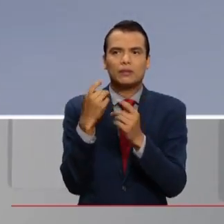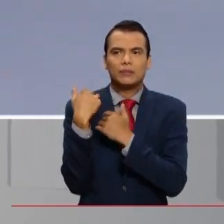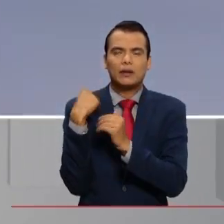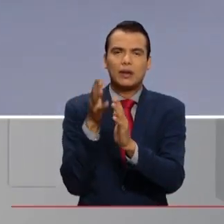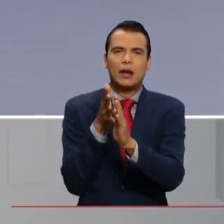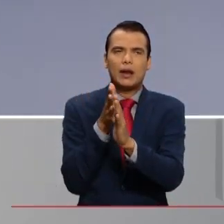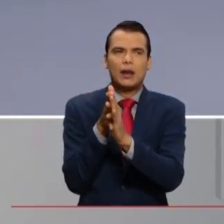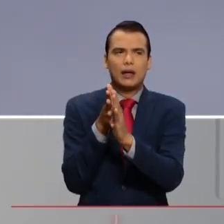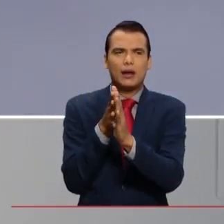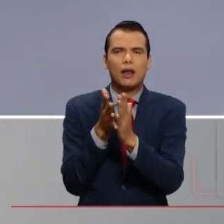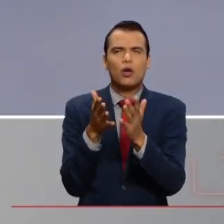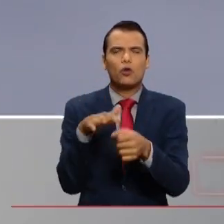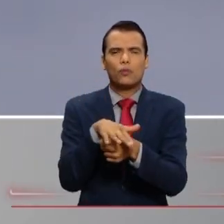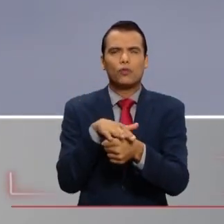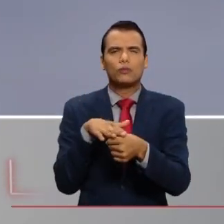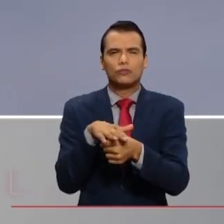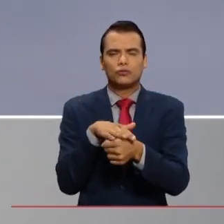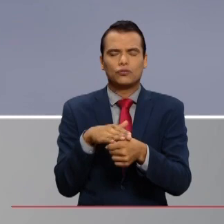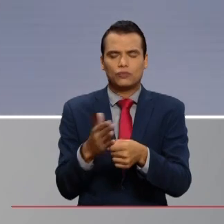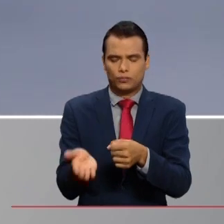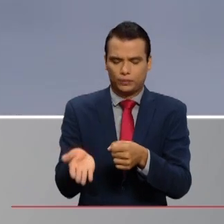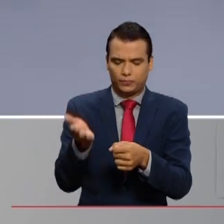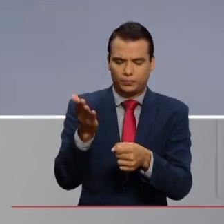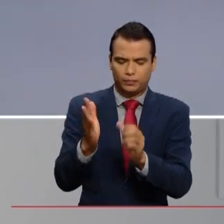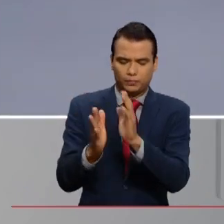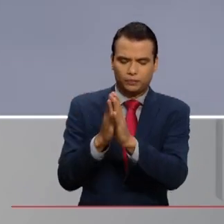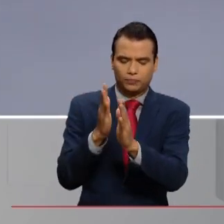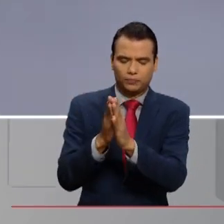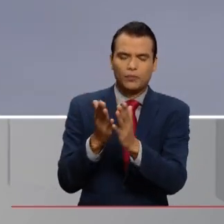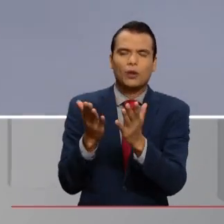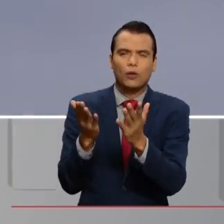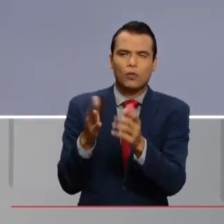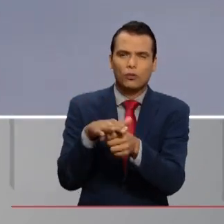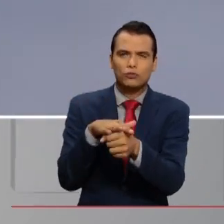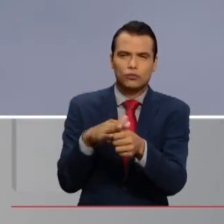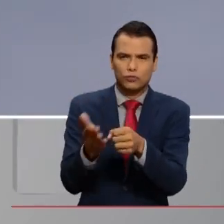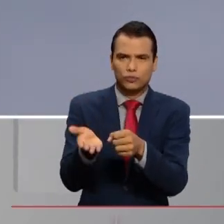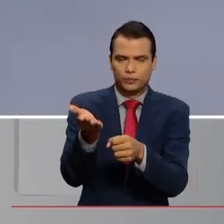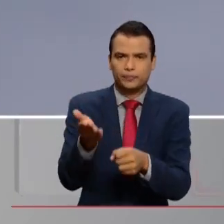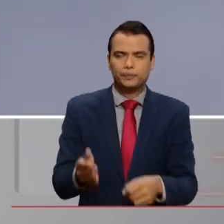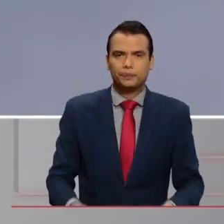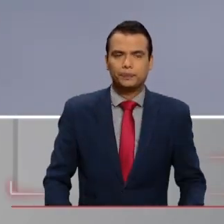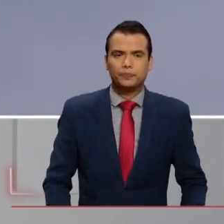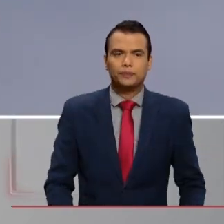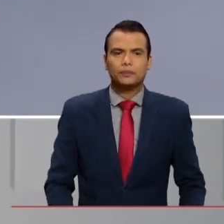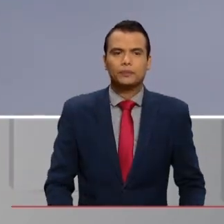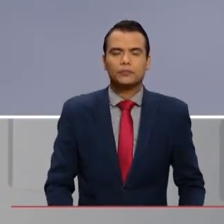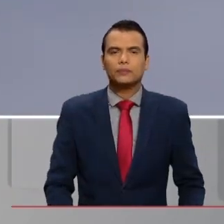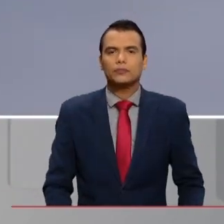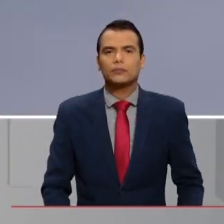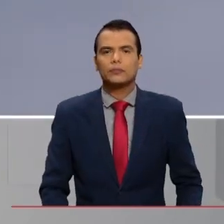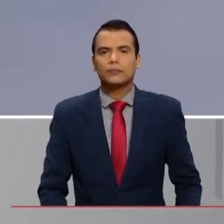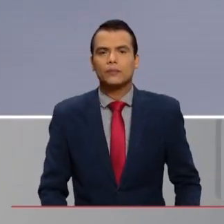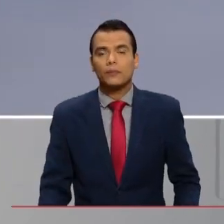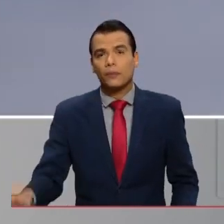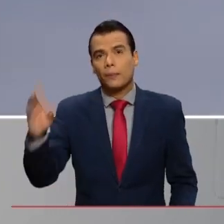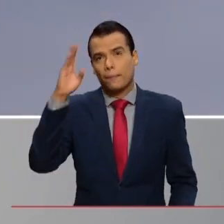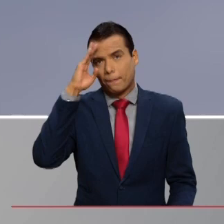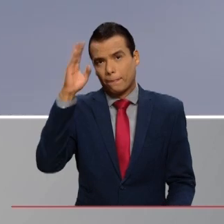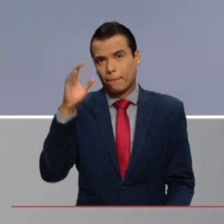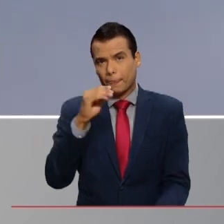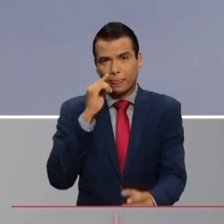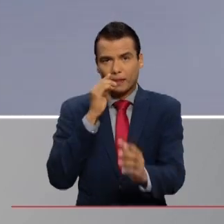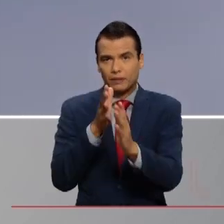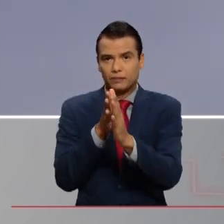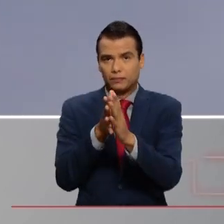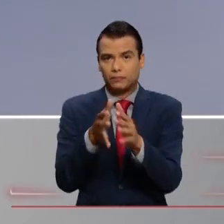nos acompaña permanentemente con la información desde el Cauca. Buenos días, bienvenido, Juan Pablo. Buenos días, Carmen. Pues mire, la